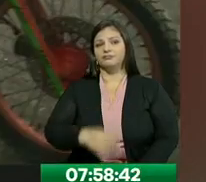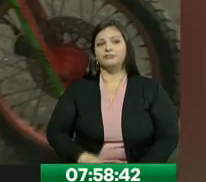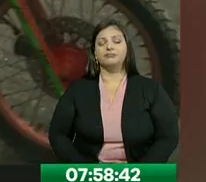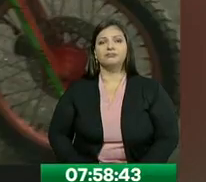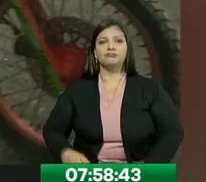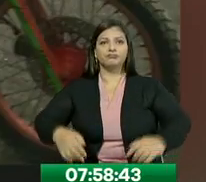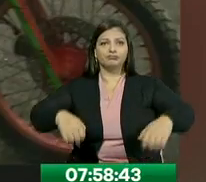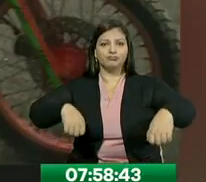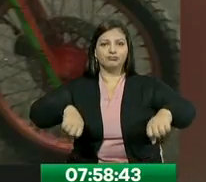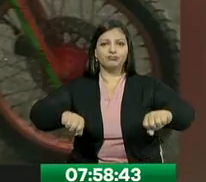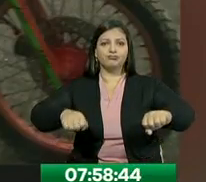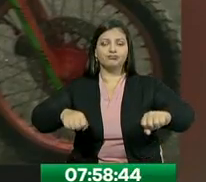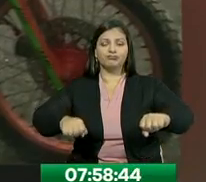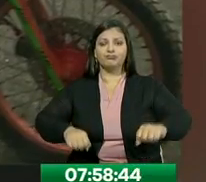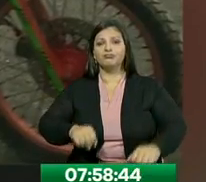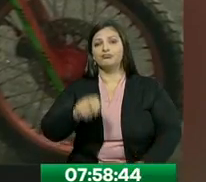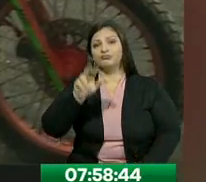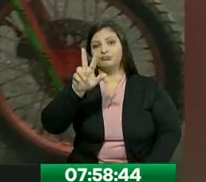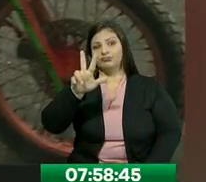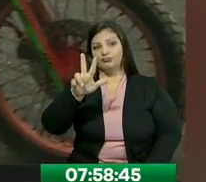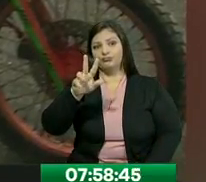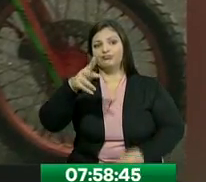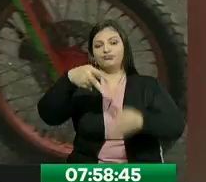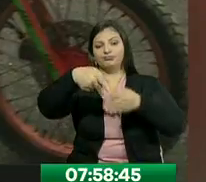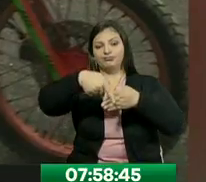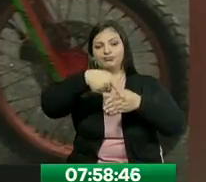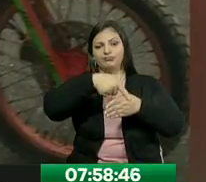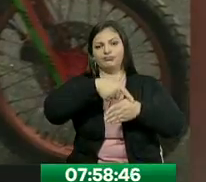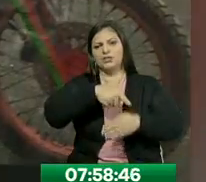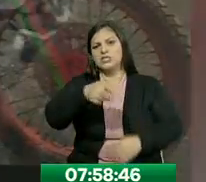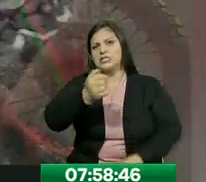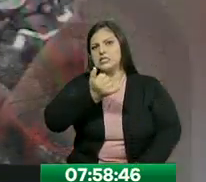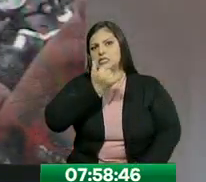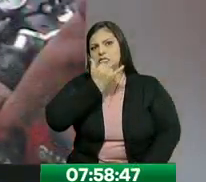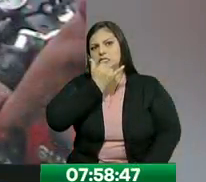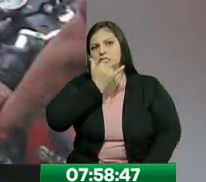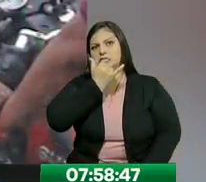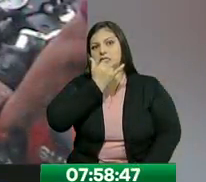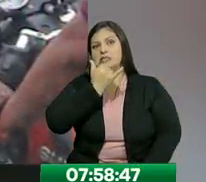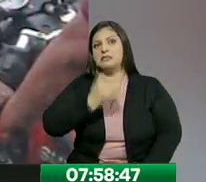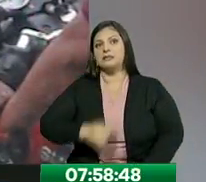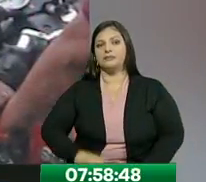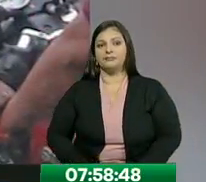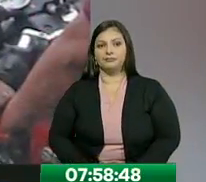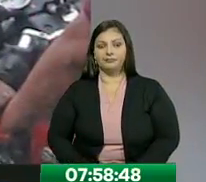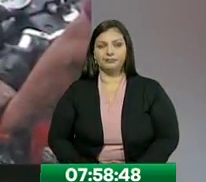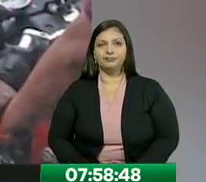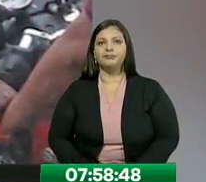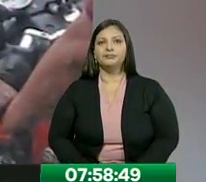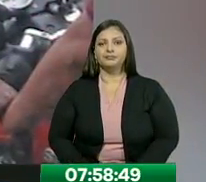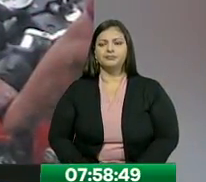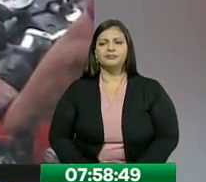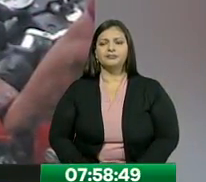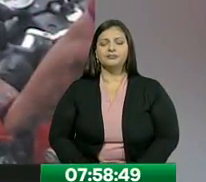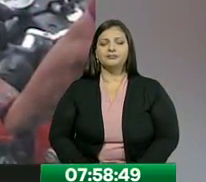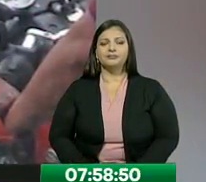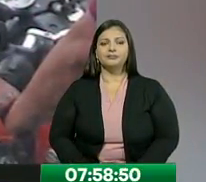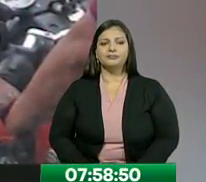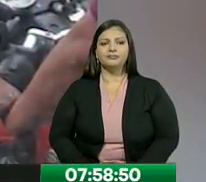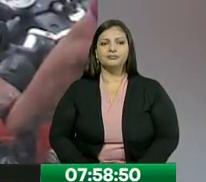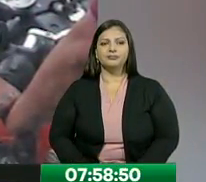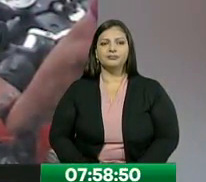van. Ahí, pero cometiendo faltas e imprudencias y que le puede costar la vida a propósito de que estamos viendo tantas desgracias, mi querida